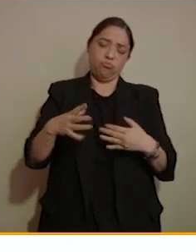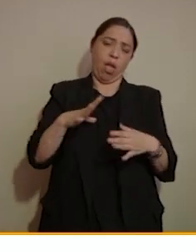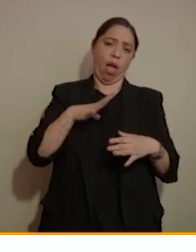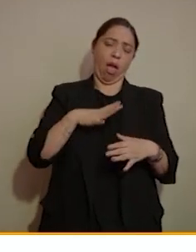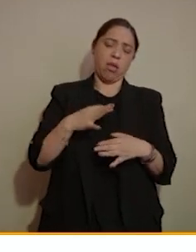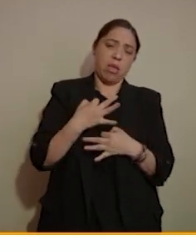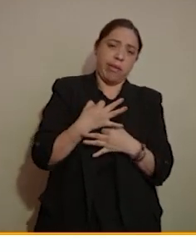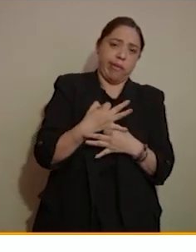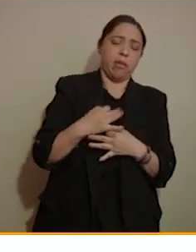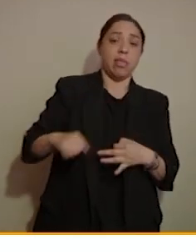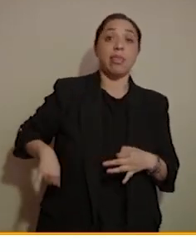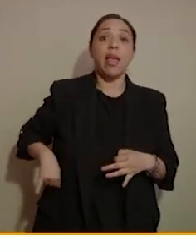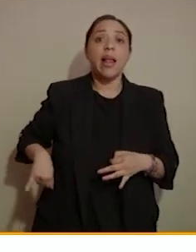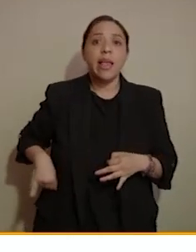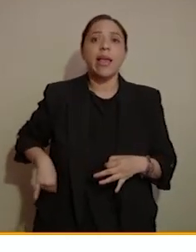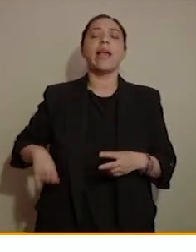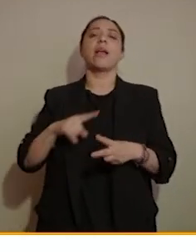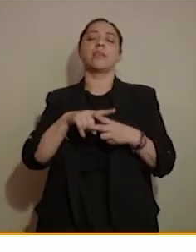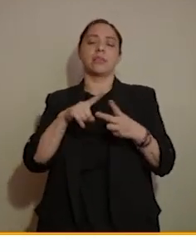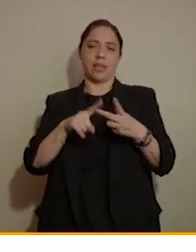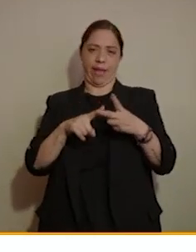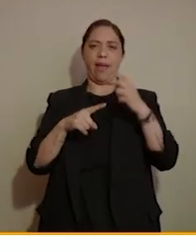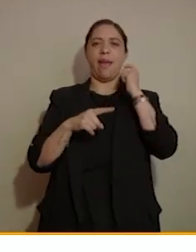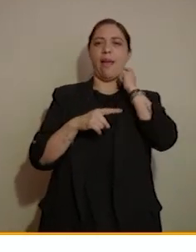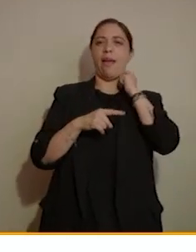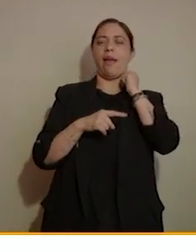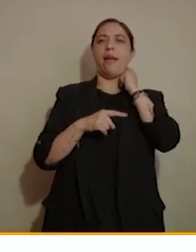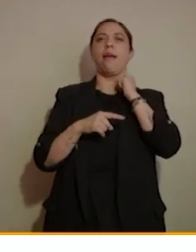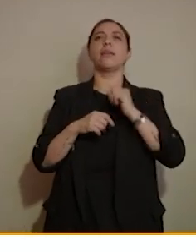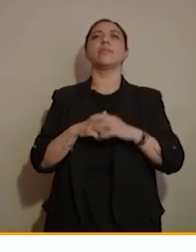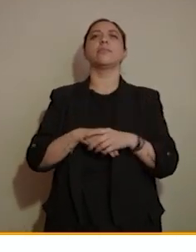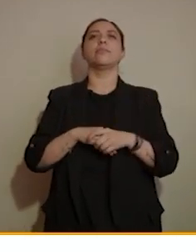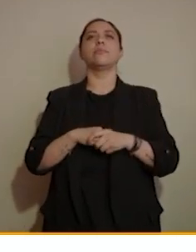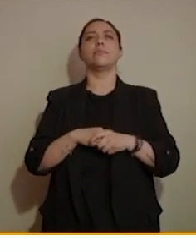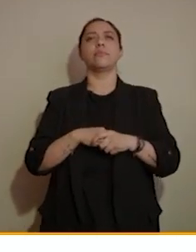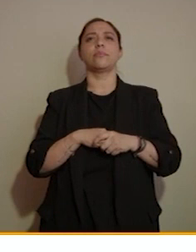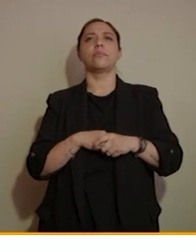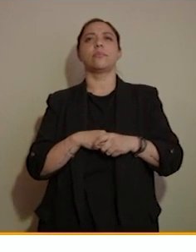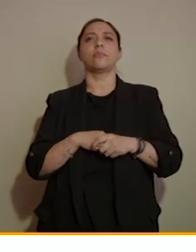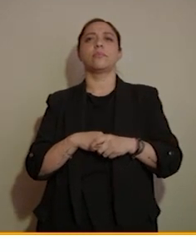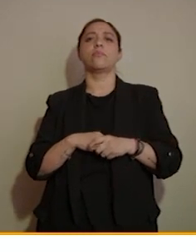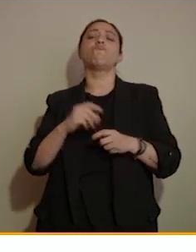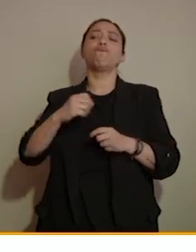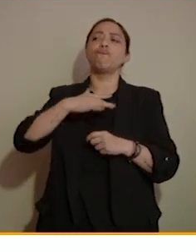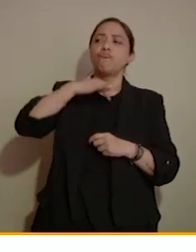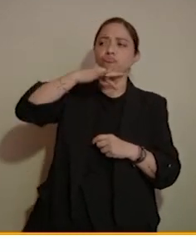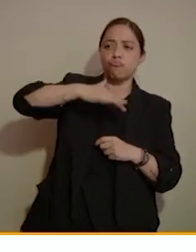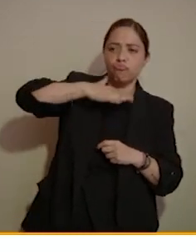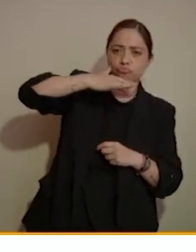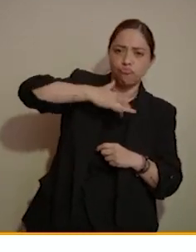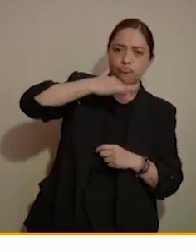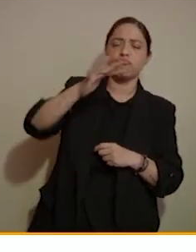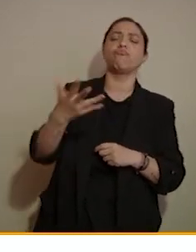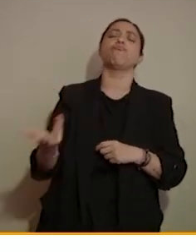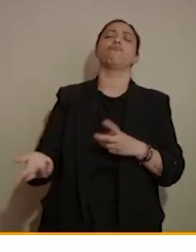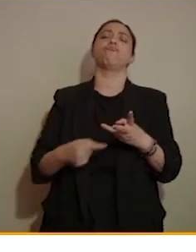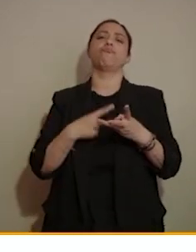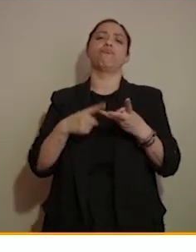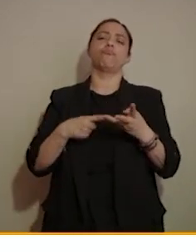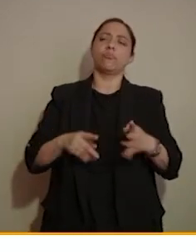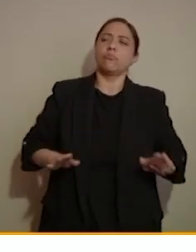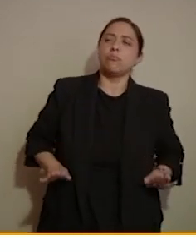o reconocidas o vistas, expuestas como teniendo prácticas de corrupción o aplicando